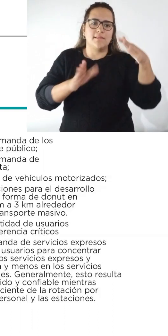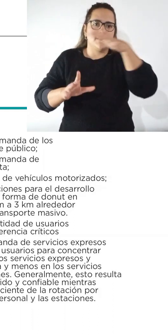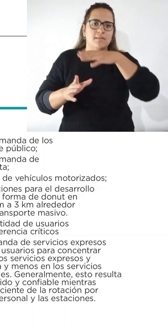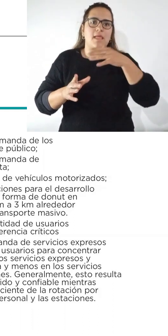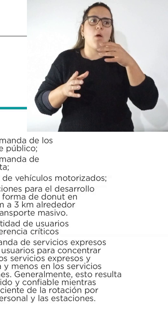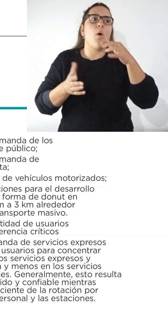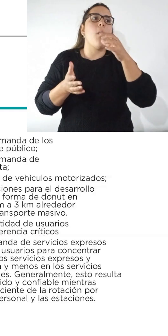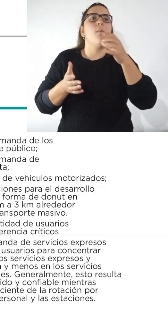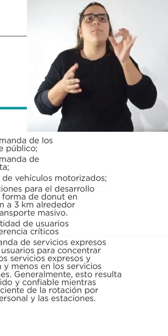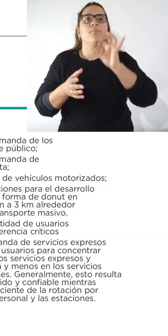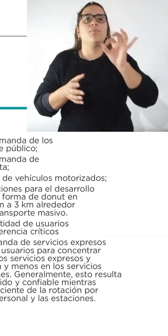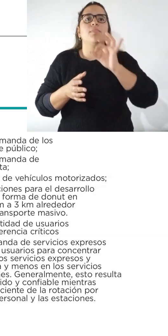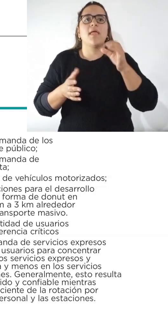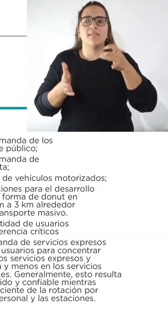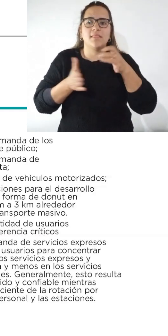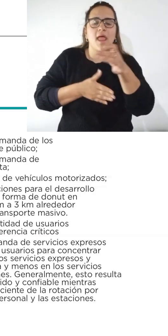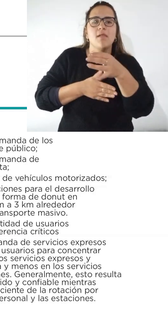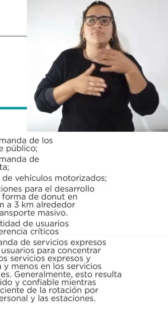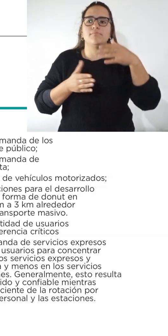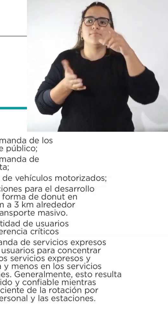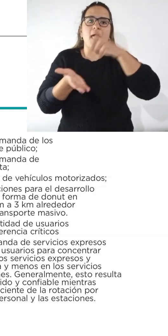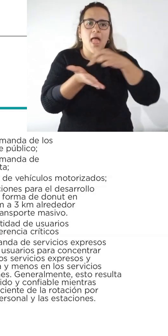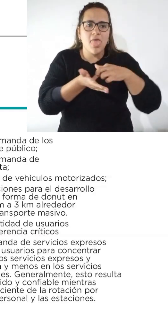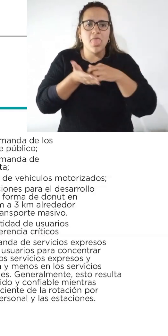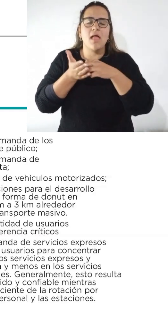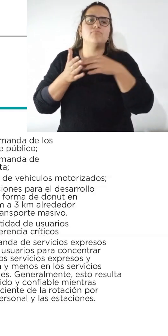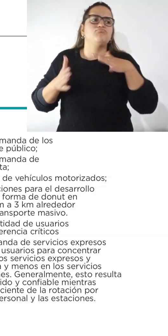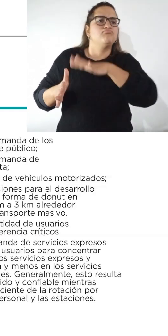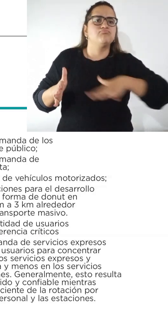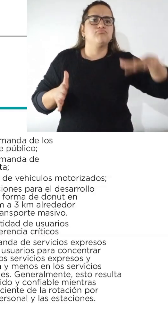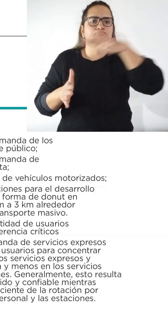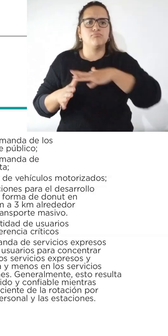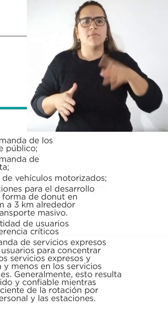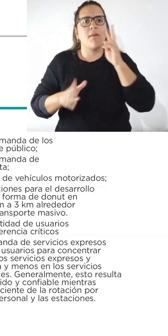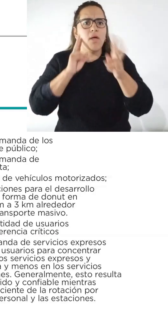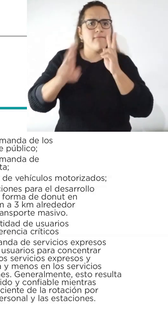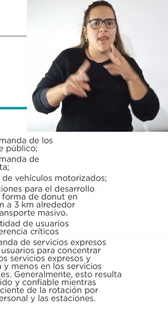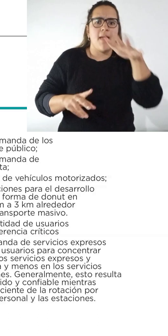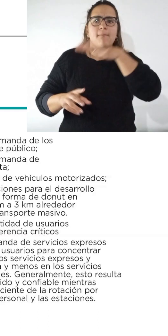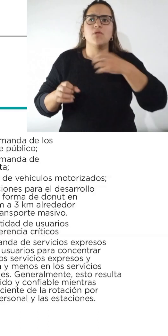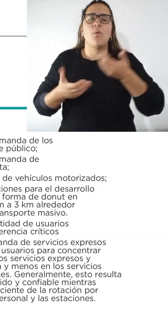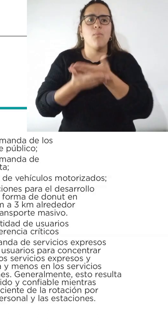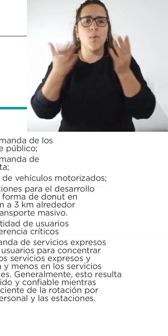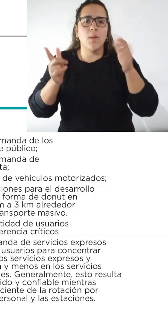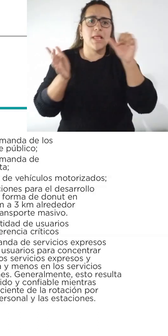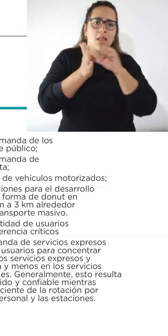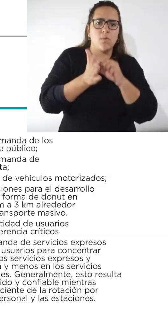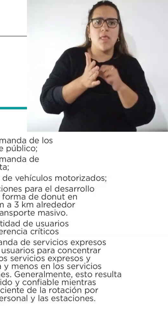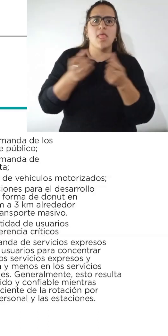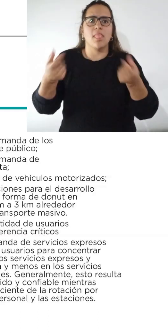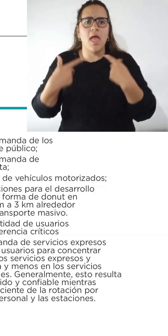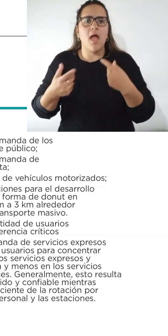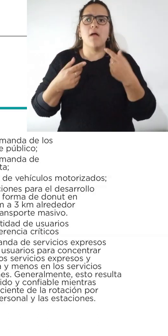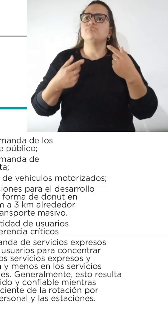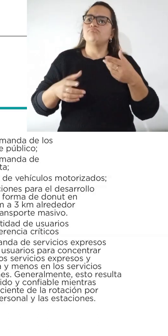alrededor de las estaciones y otro tipo de beneficios que se van a ver reflejados tanto en el espacio público como en la